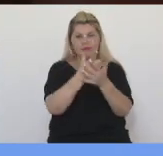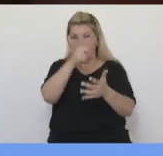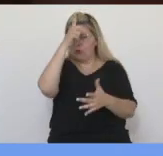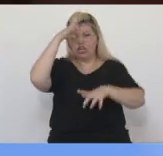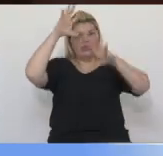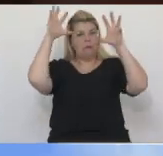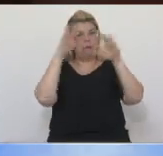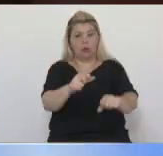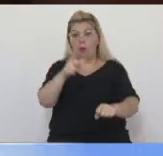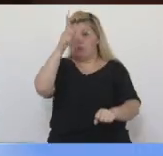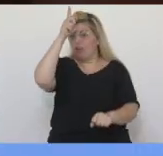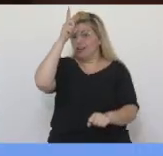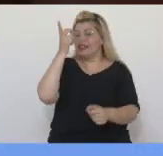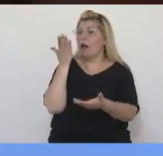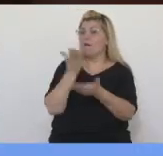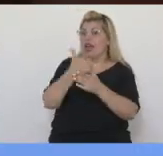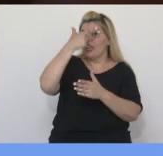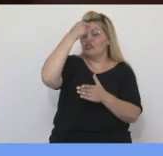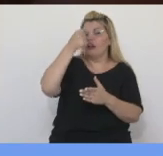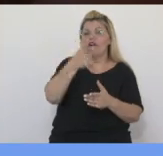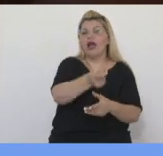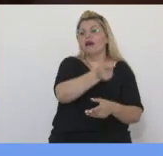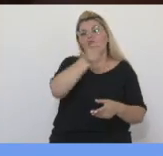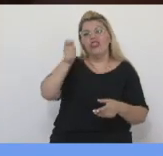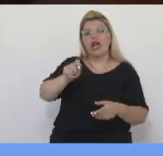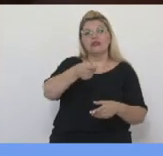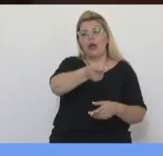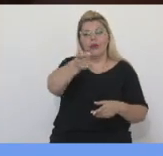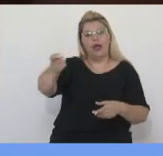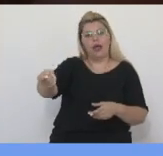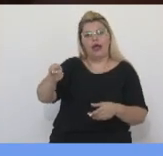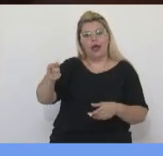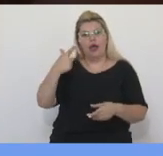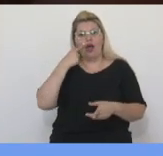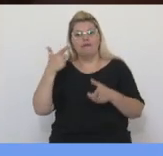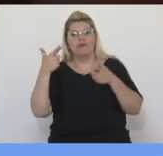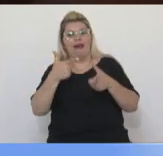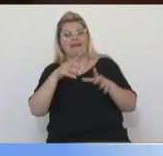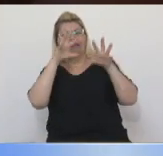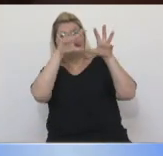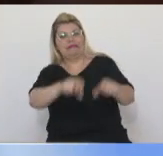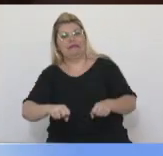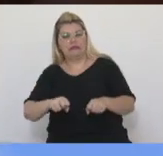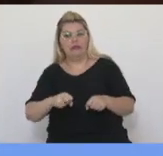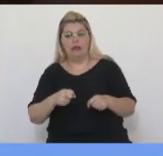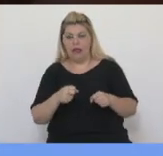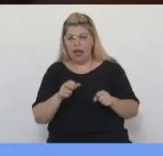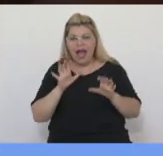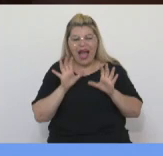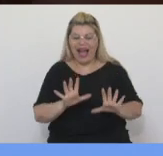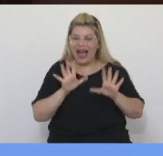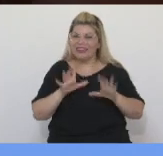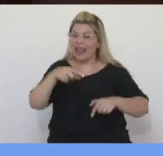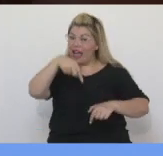donde el policía le pedía al chofer que le dé la llave al a los secuestradores del camión eso está pasando en la